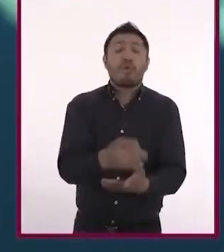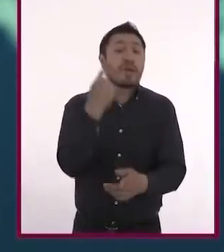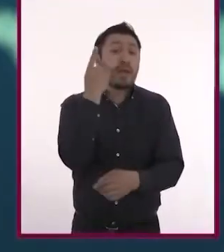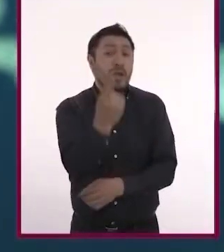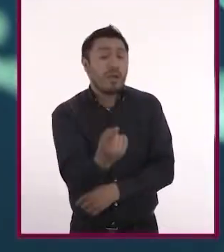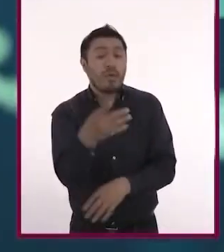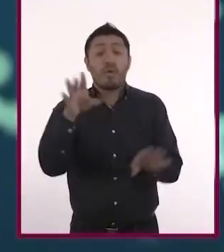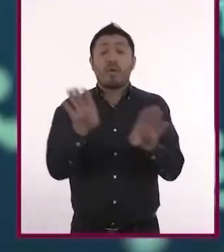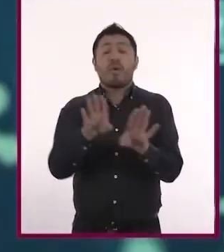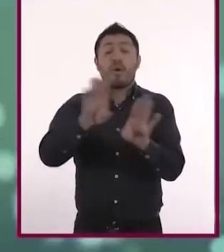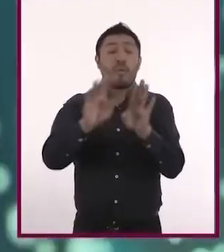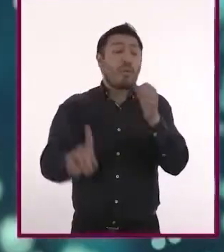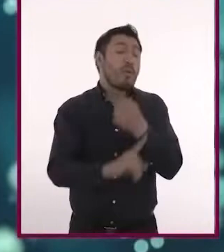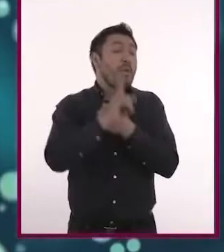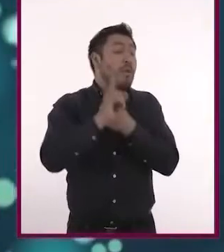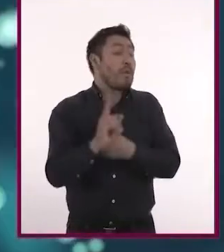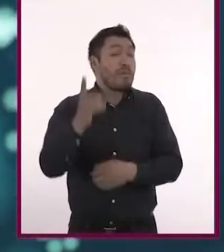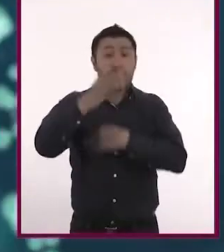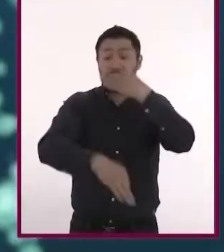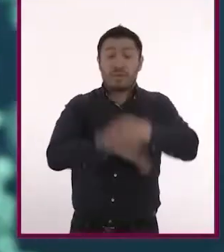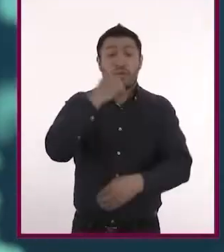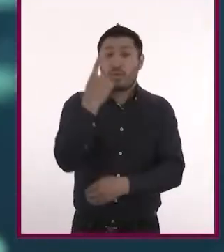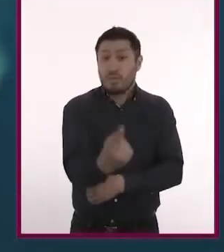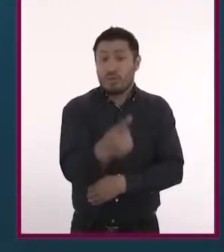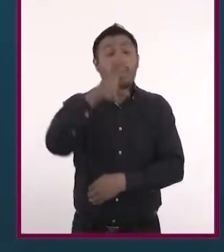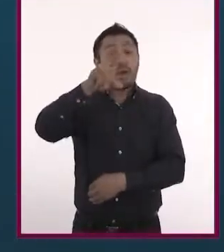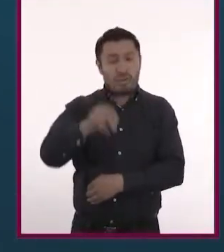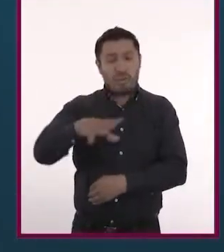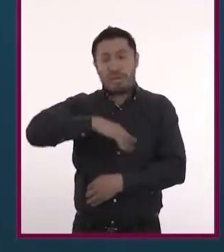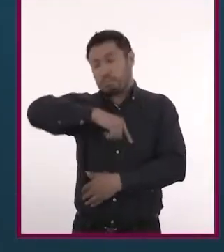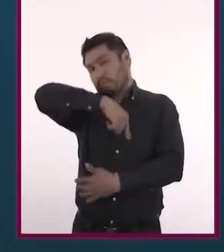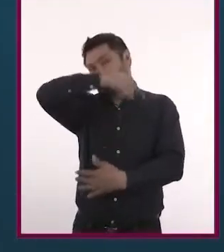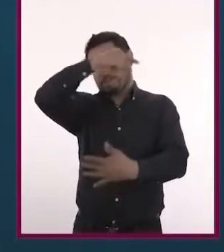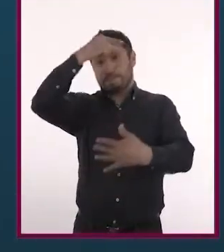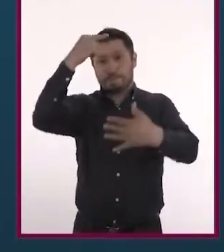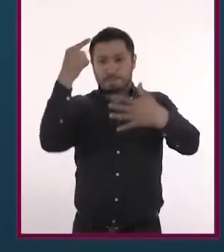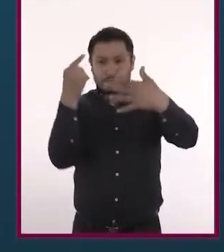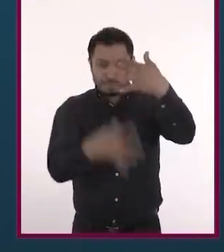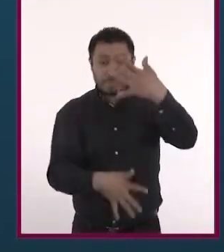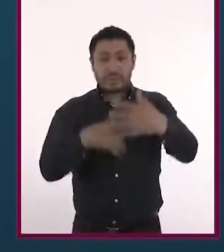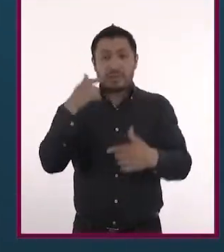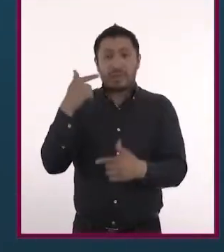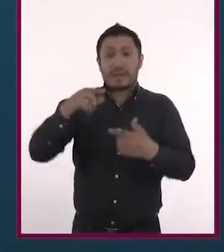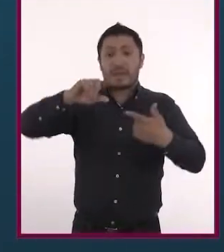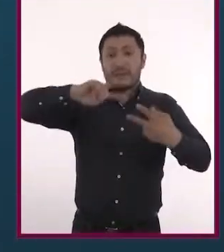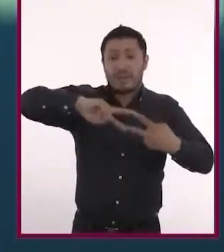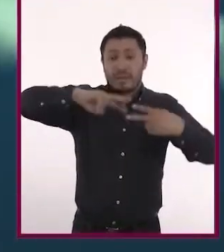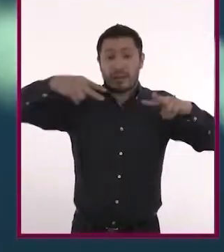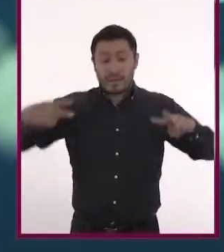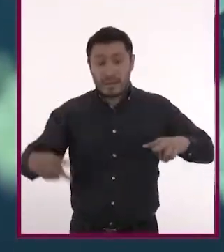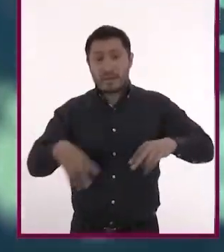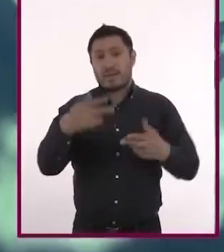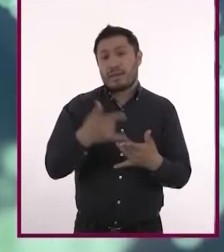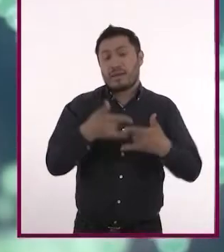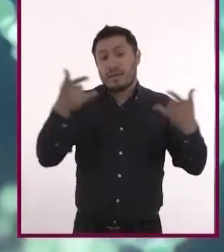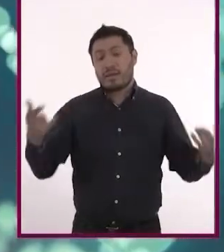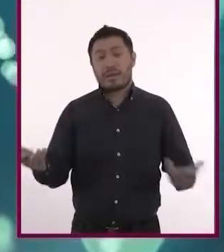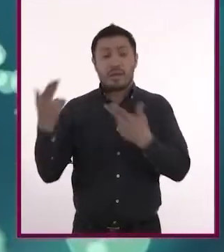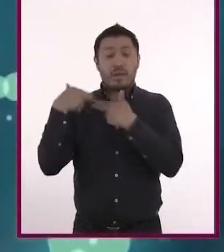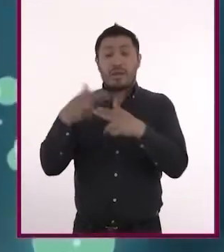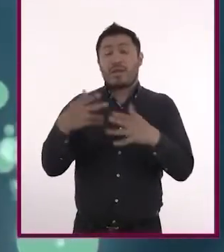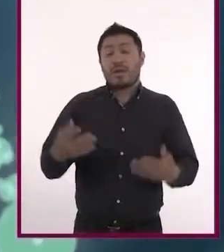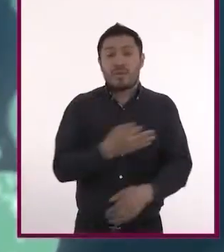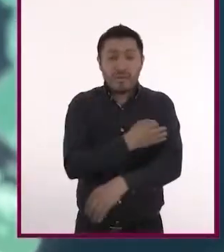como tal de los trastornos mentales. Están vinculados a múltiples factores genéticos, historial familiar, consumo de drogas